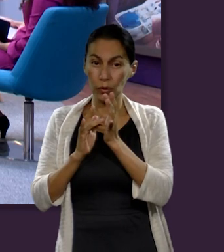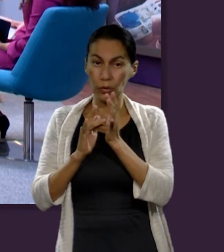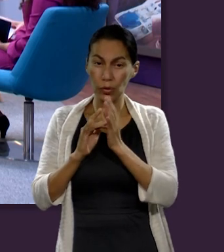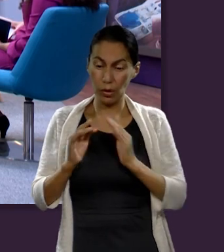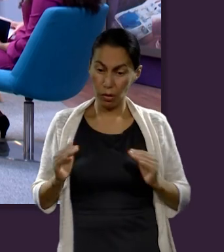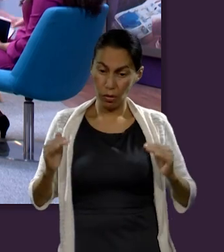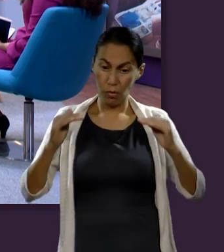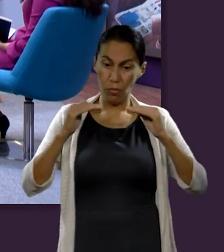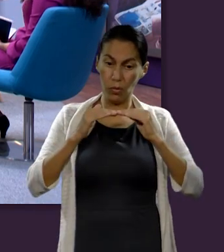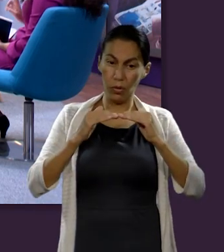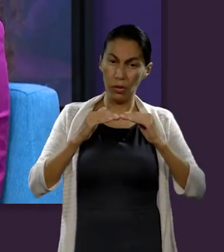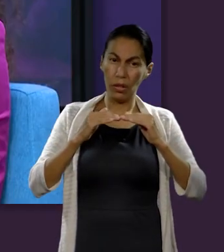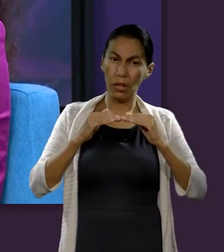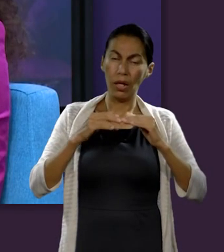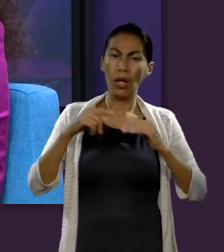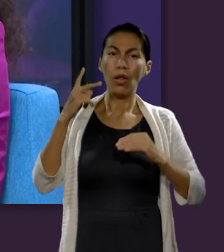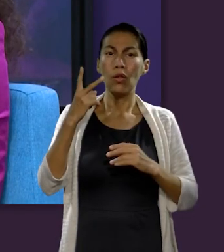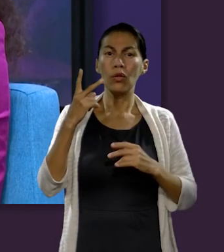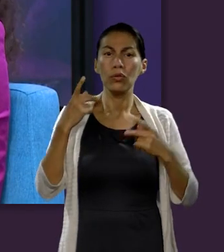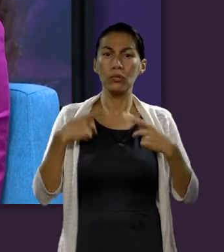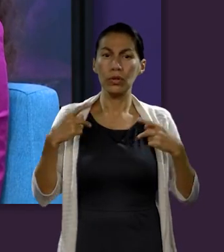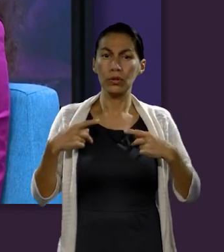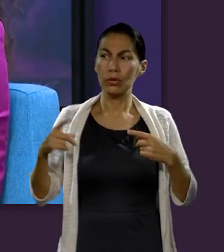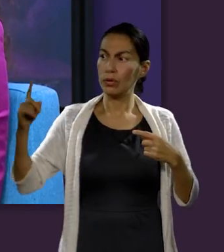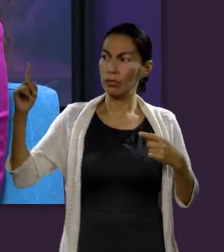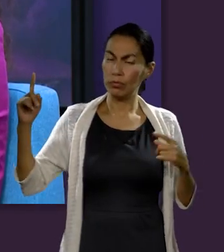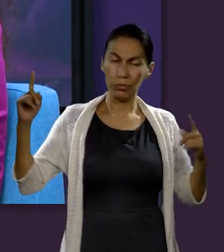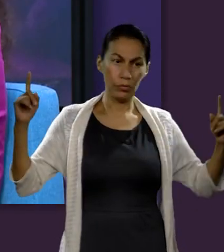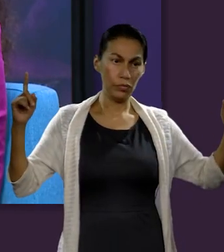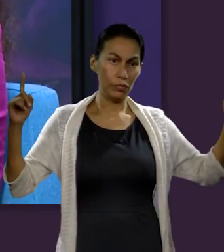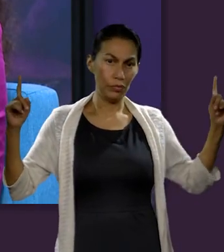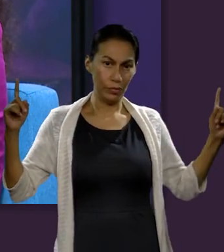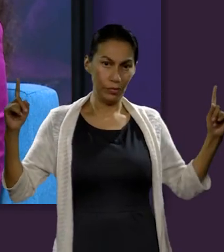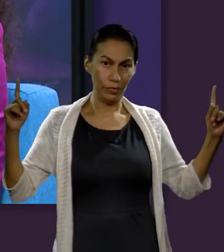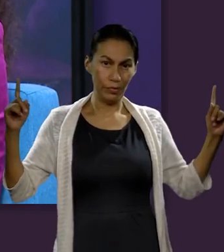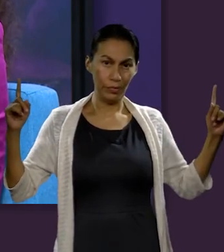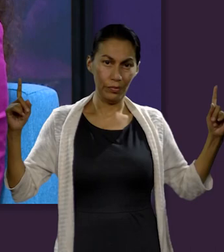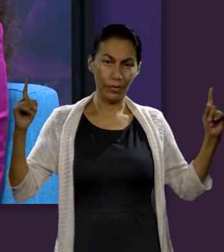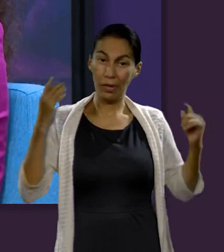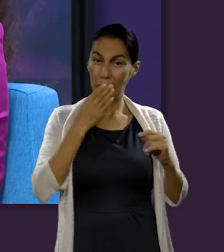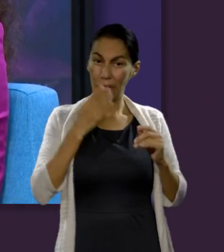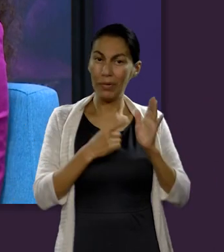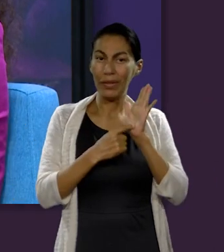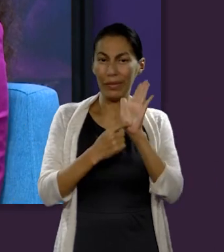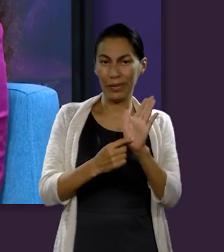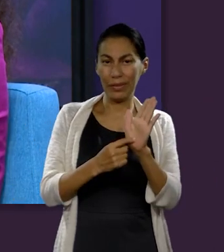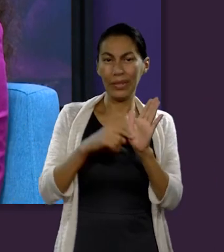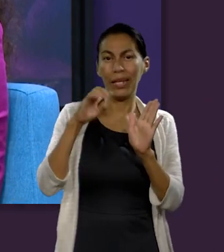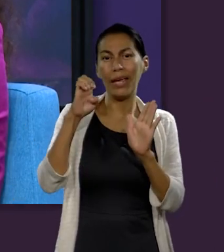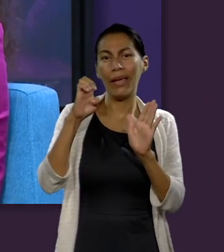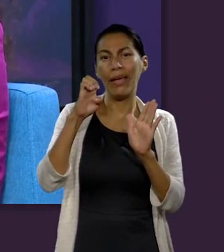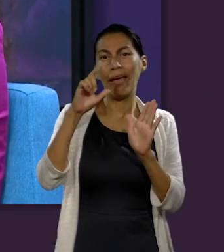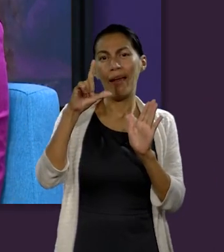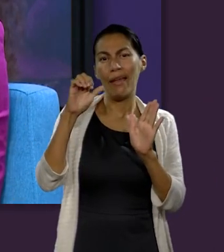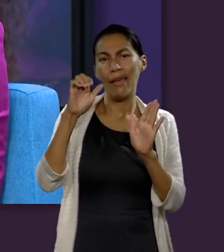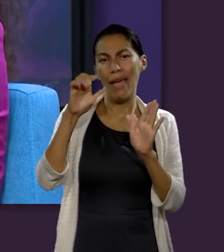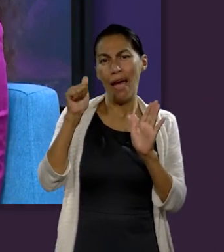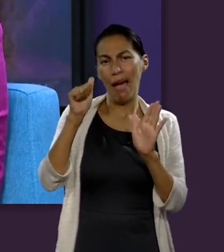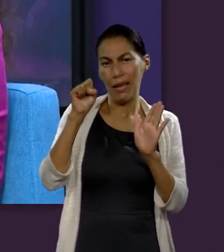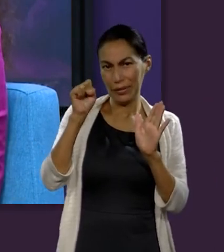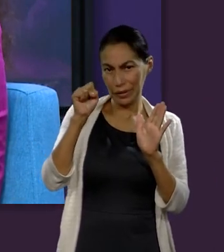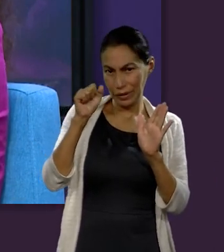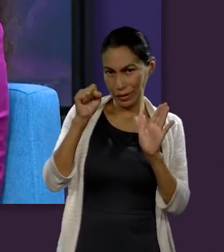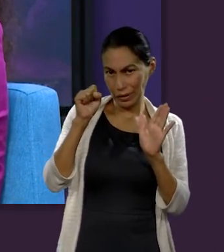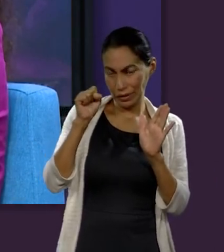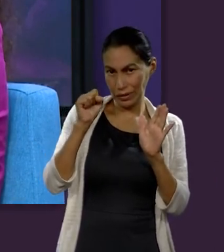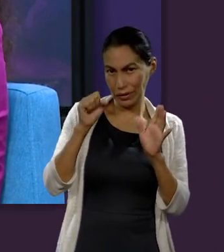Jesús, aparecen dos personajes. Y claramente la Biblia registra los nombres de Elías y de